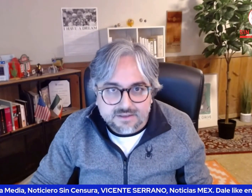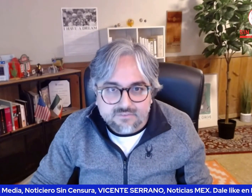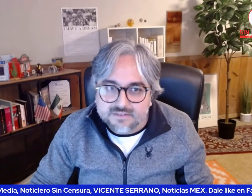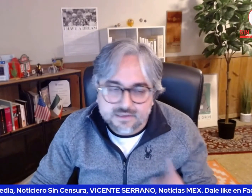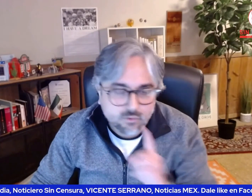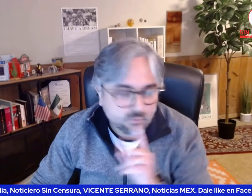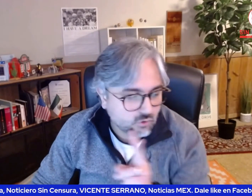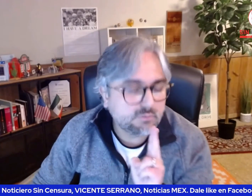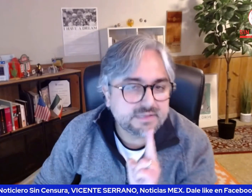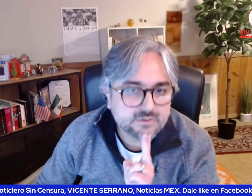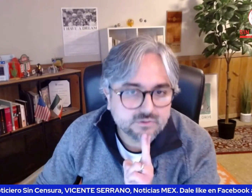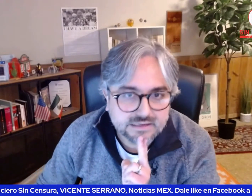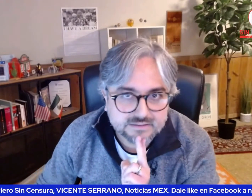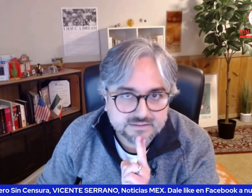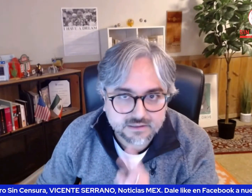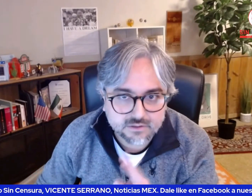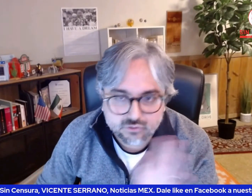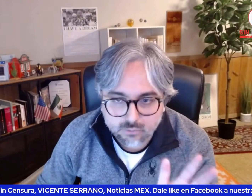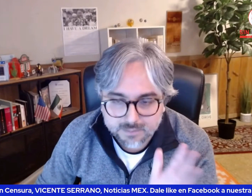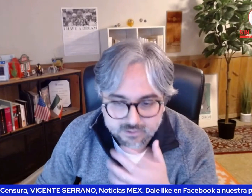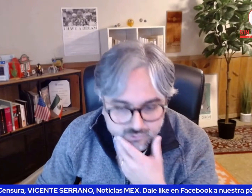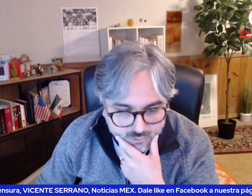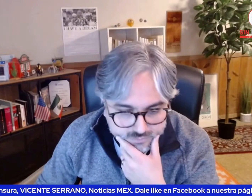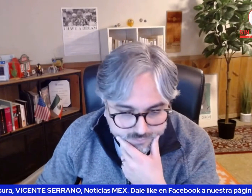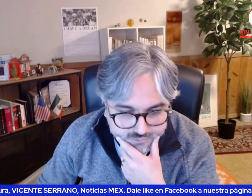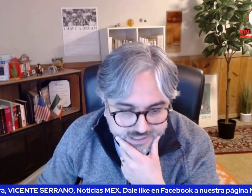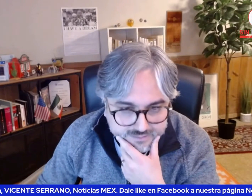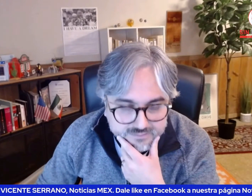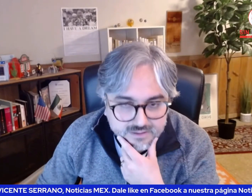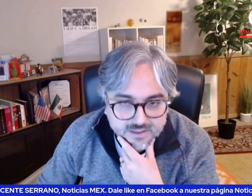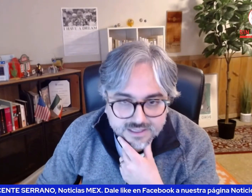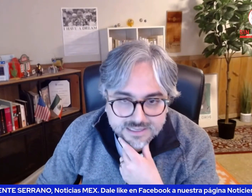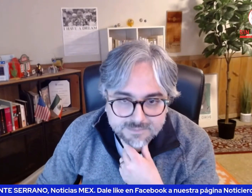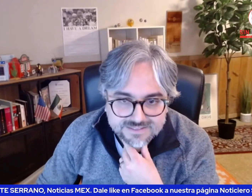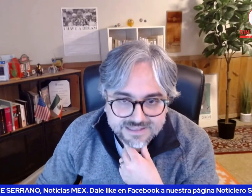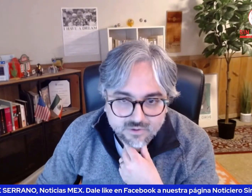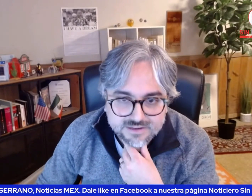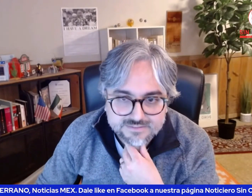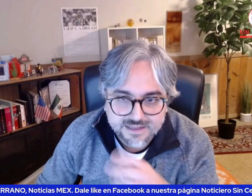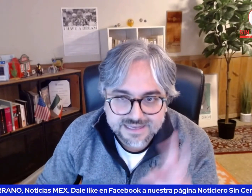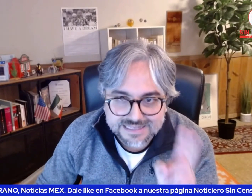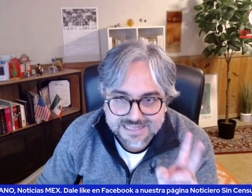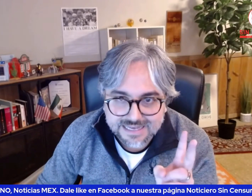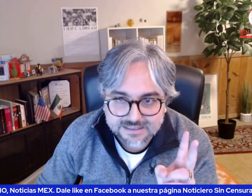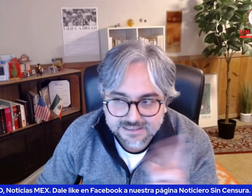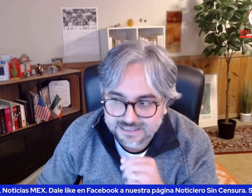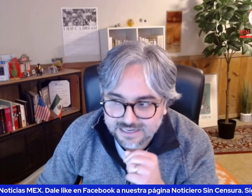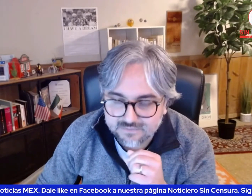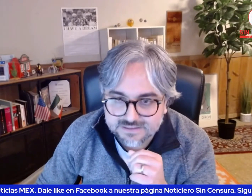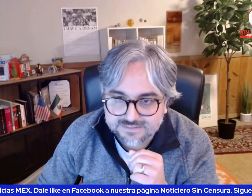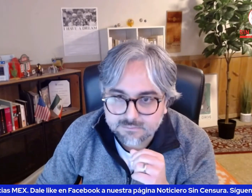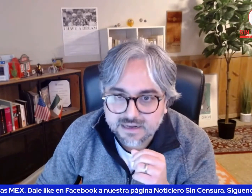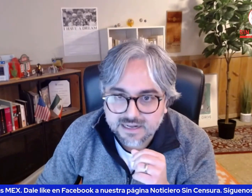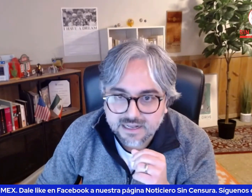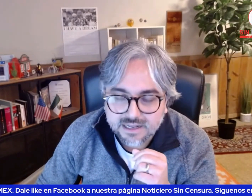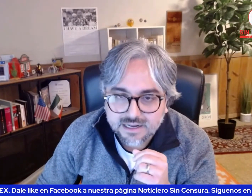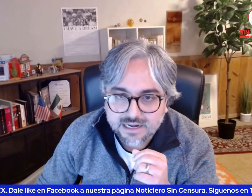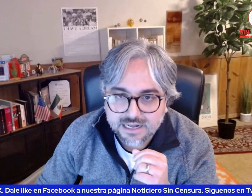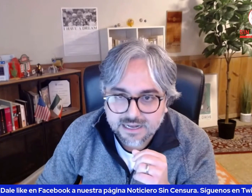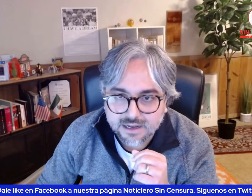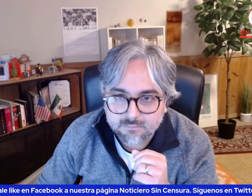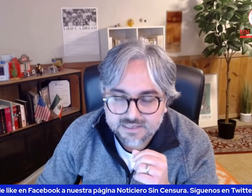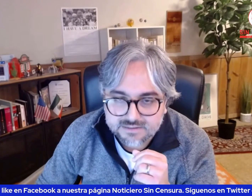Piña. Fíjese que hubo dos momentos en las que dos compañeros corresponsales le plantearon esta idea que da el fin de semana